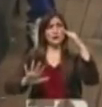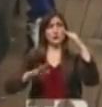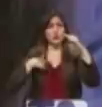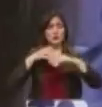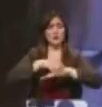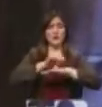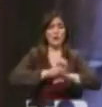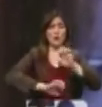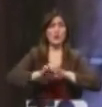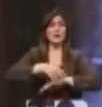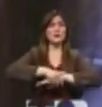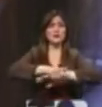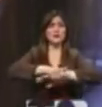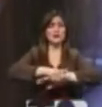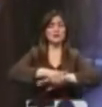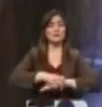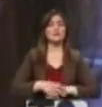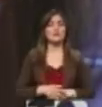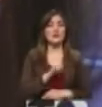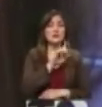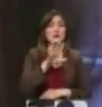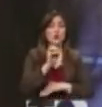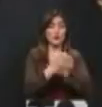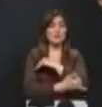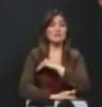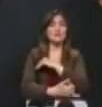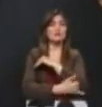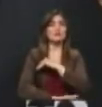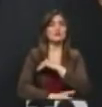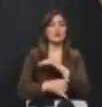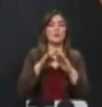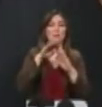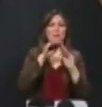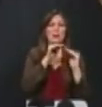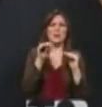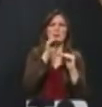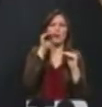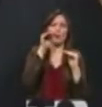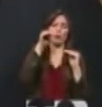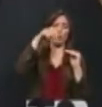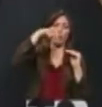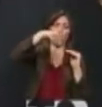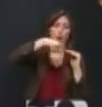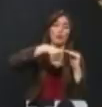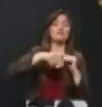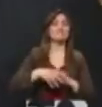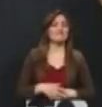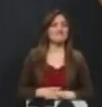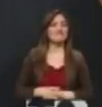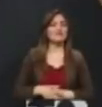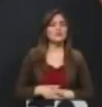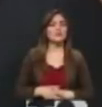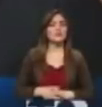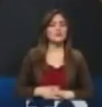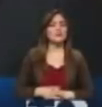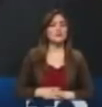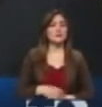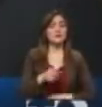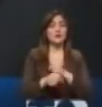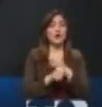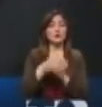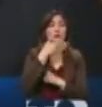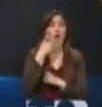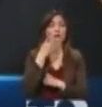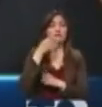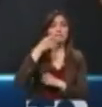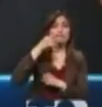de medición del idioma inglés, siendo todavía un nivel bajo. Hemos visto que este año el nivel ha mejorado